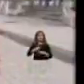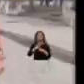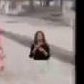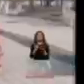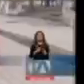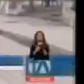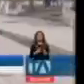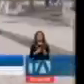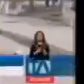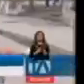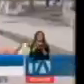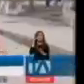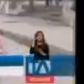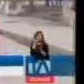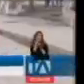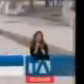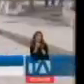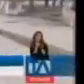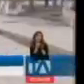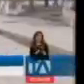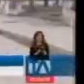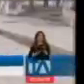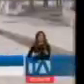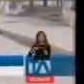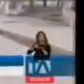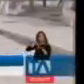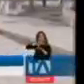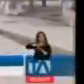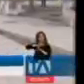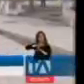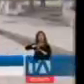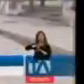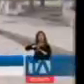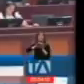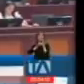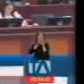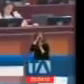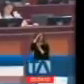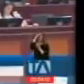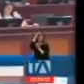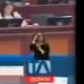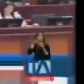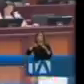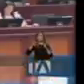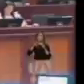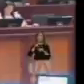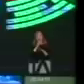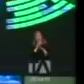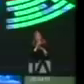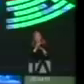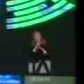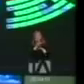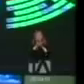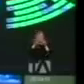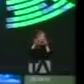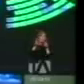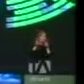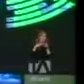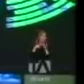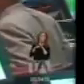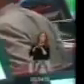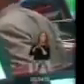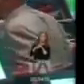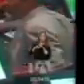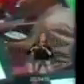ver con el audio filtrado entre la presidenta de la Asamblea Nacional y la ministra del Interior, en donde presuntamente se habla de bloquear